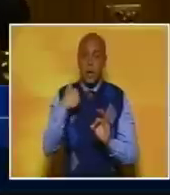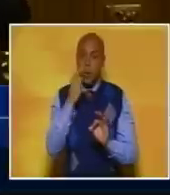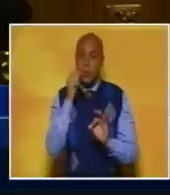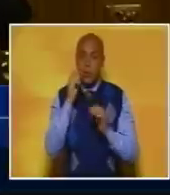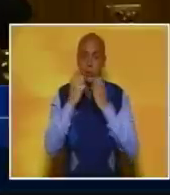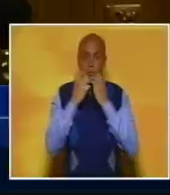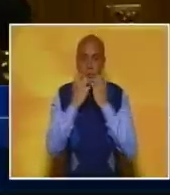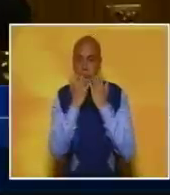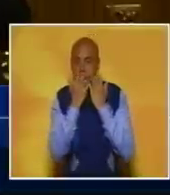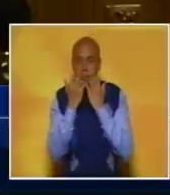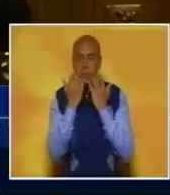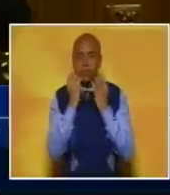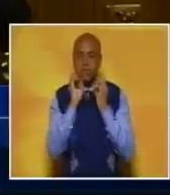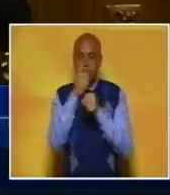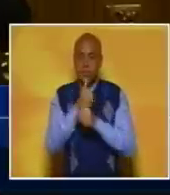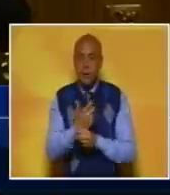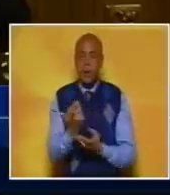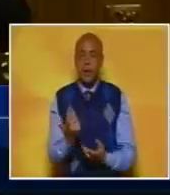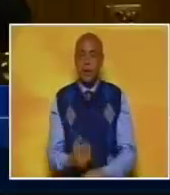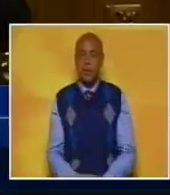expectativa